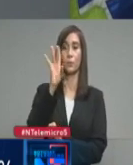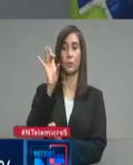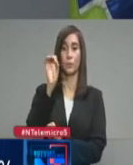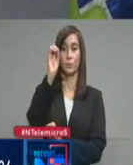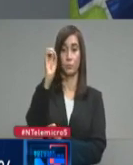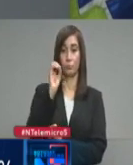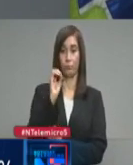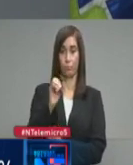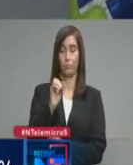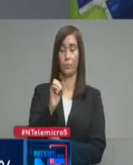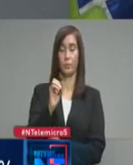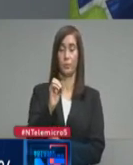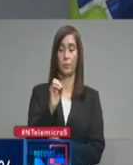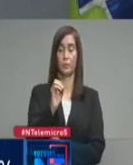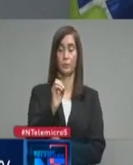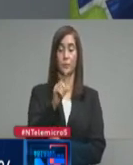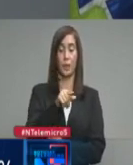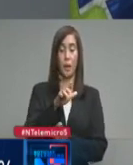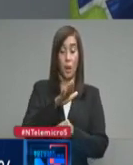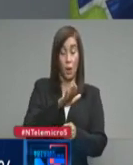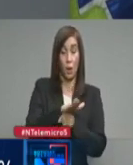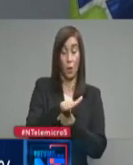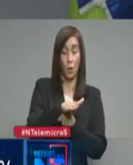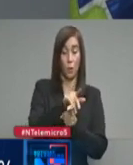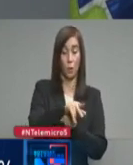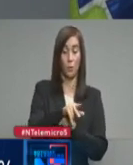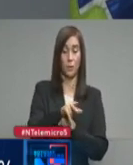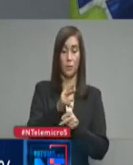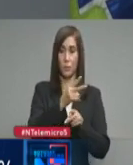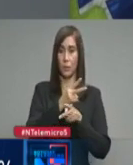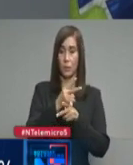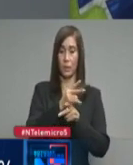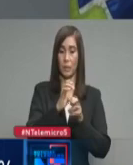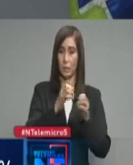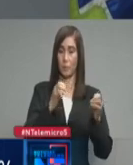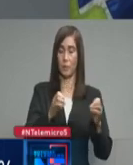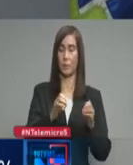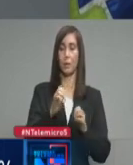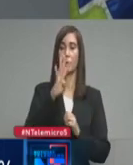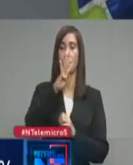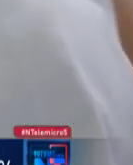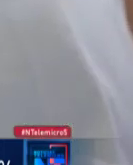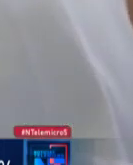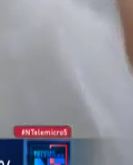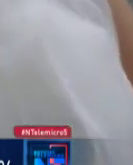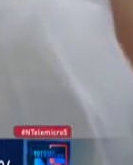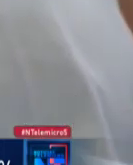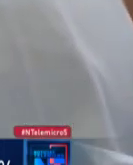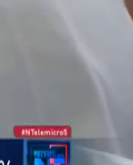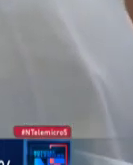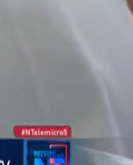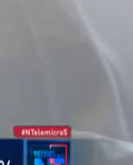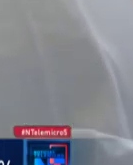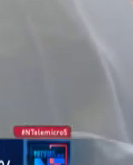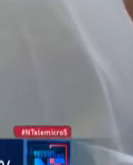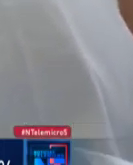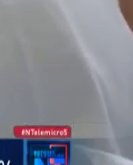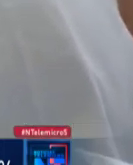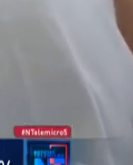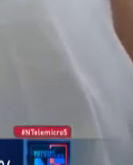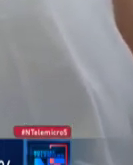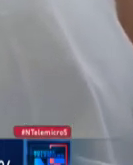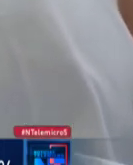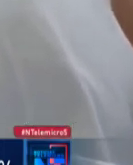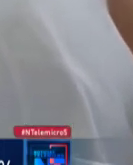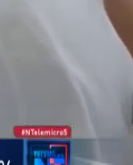mientras que la ocupación de UCI es de un 43%. La mayor concentración de los casos